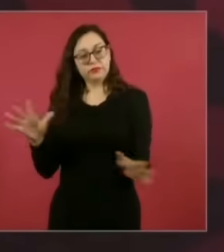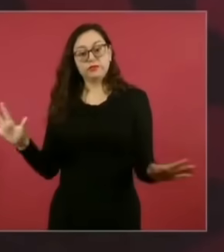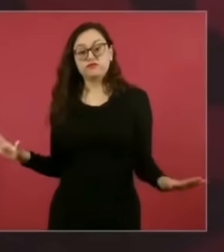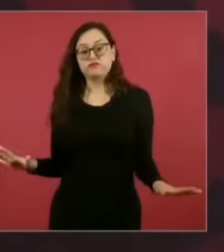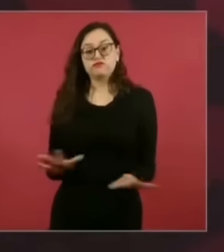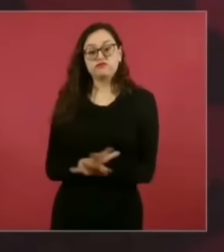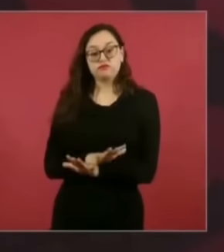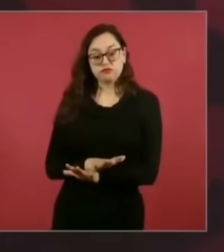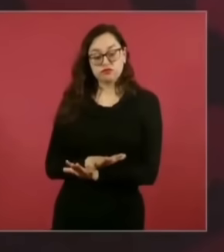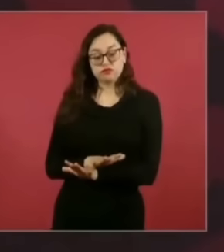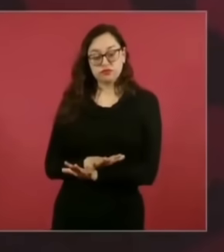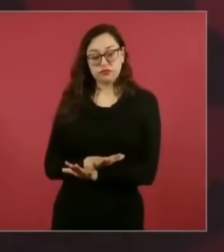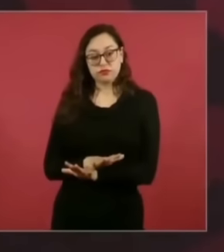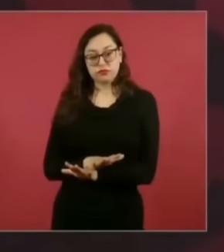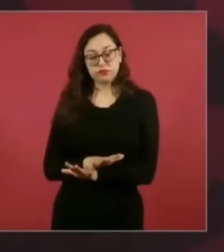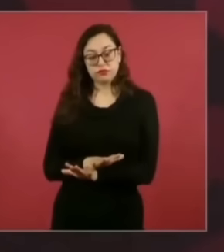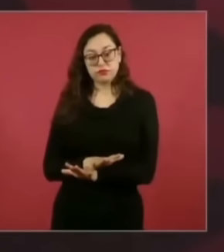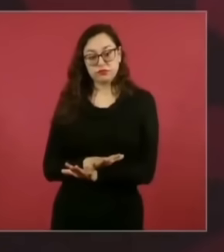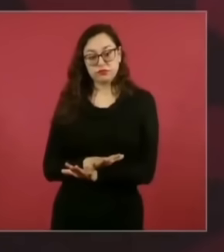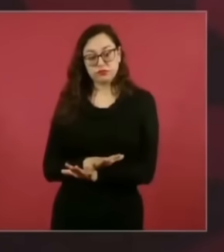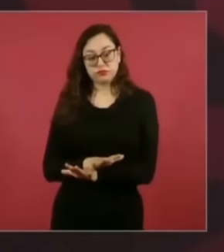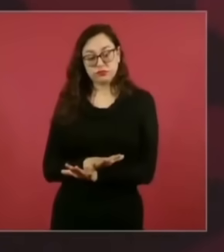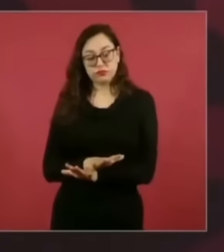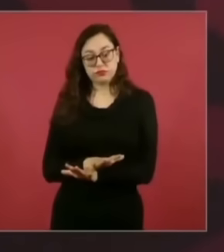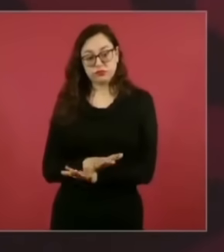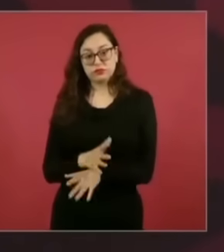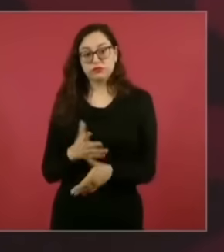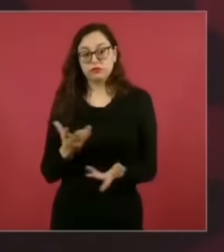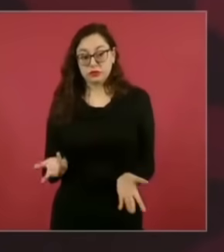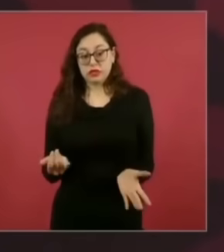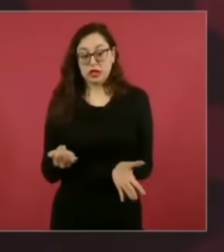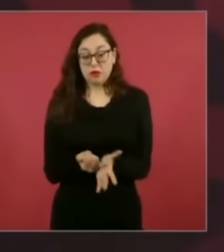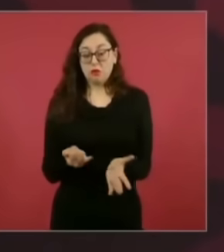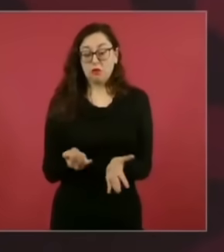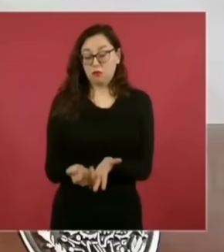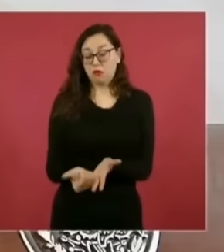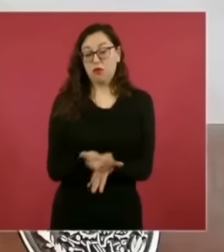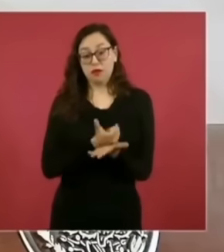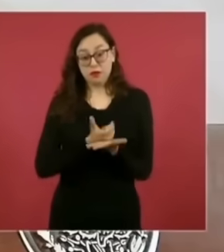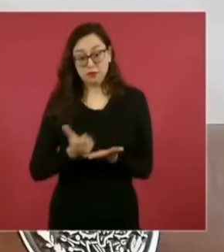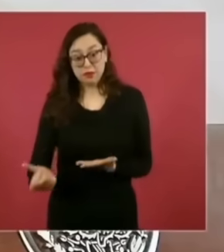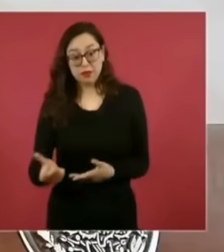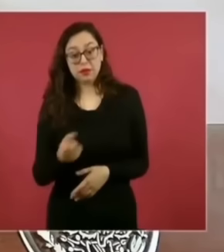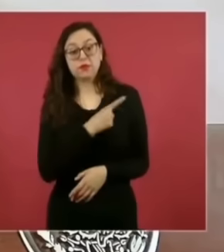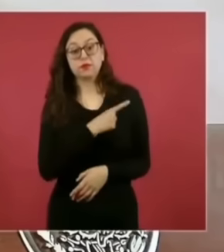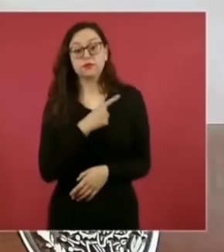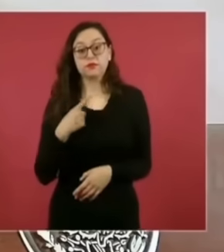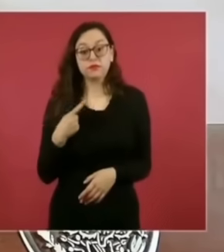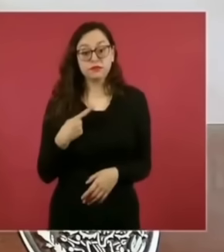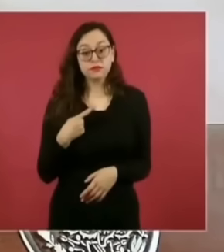y en el caso de Salinas Pliego, de Ricardo Salinas Pliego,